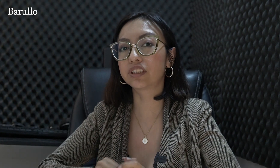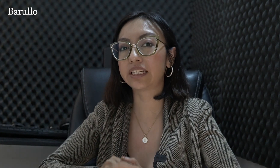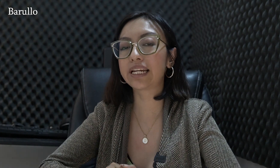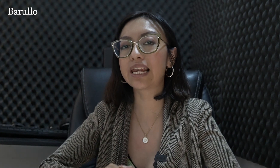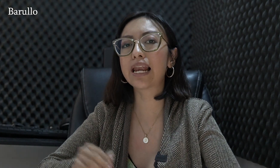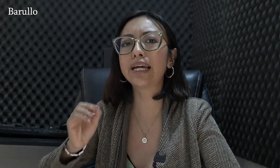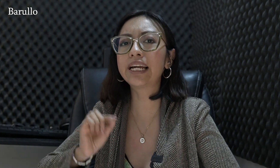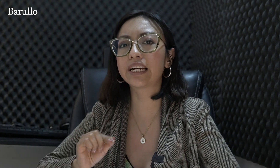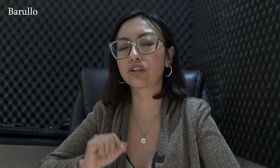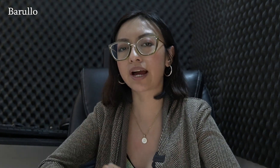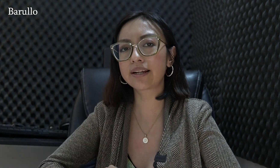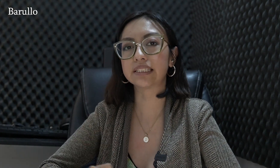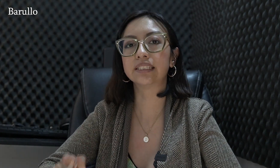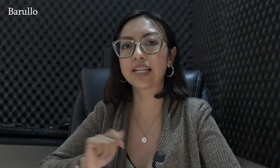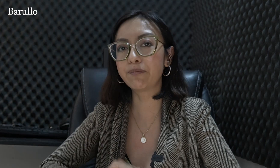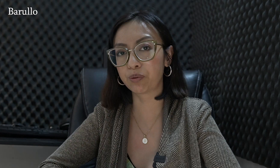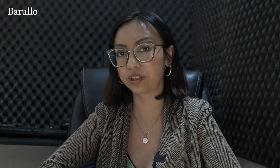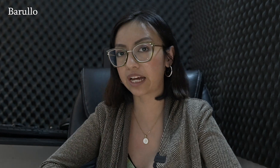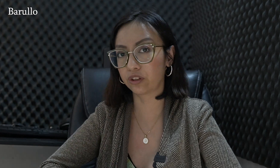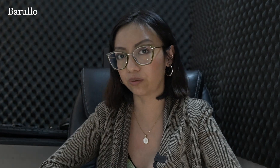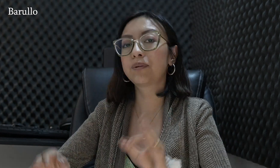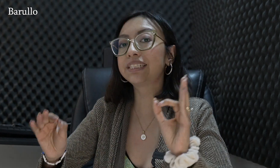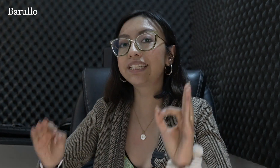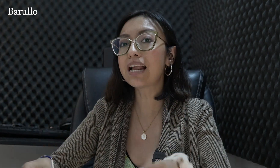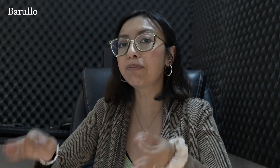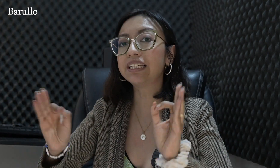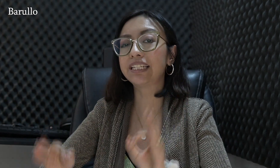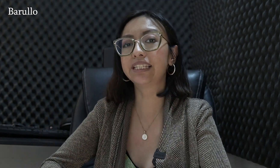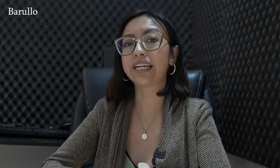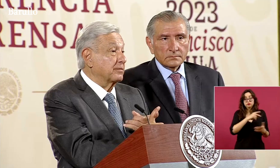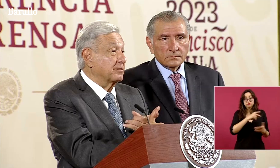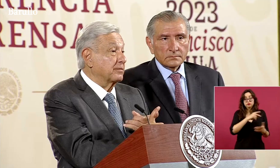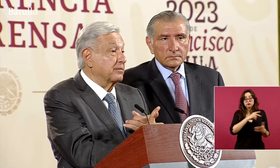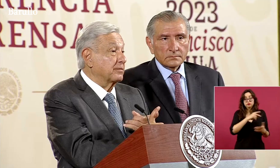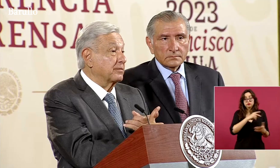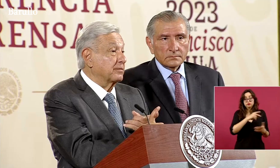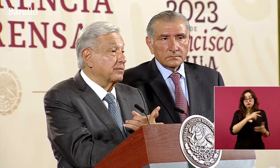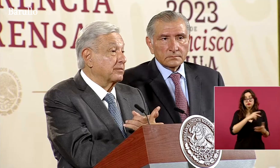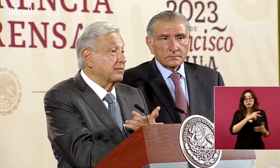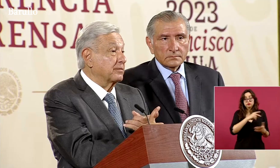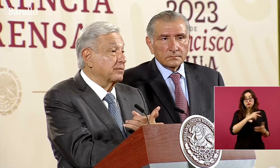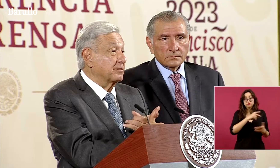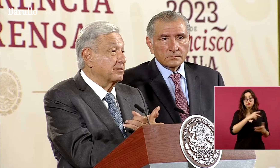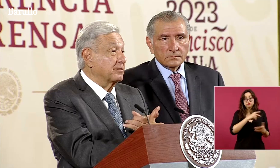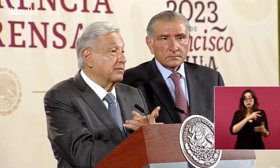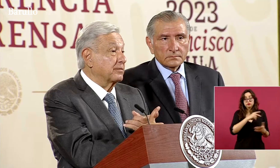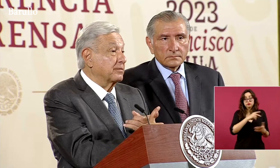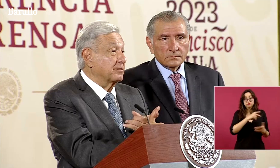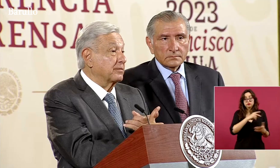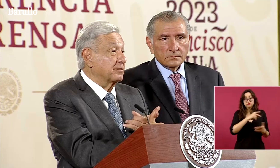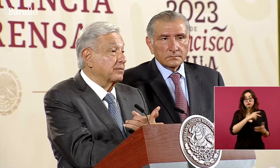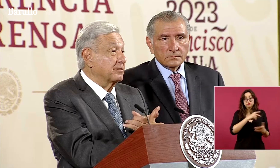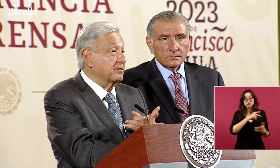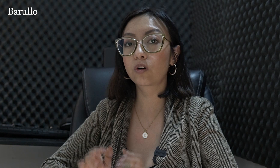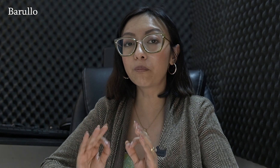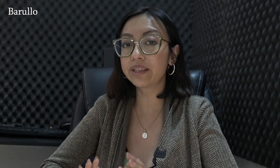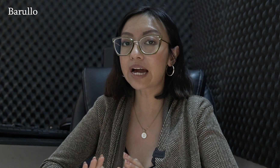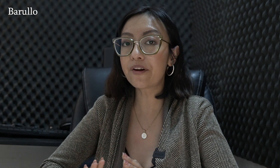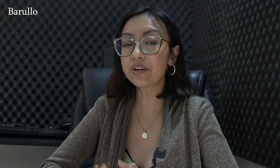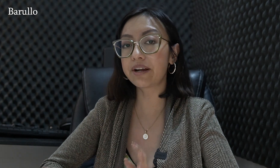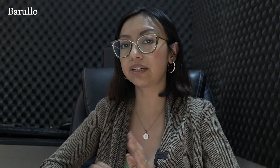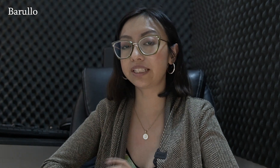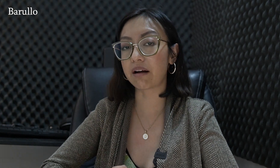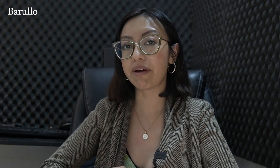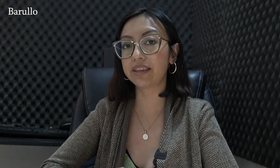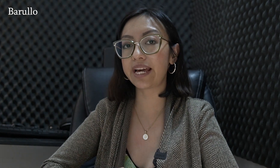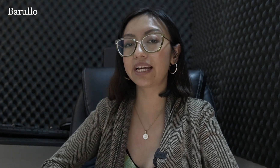dijo sostener la ley electoral que se está impugnando. Pues ya el presidente junto a Adán Augusto han detallado el Plan B.